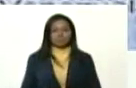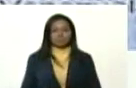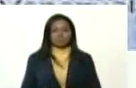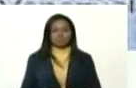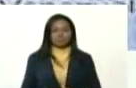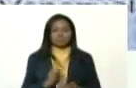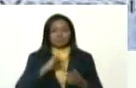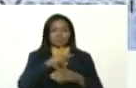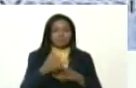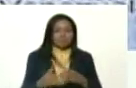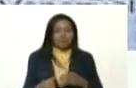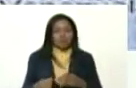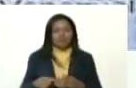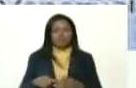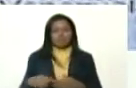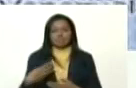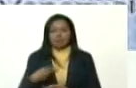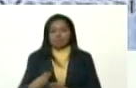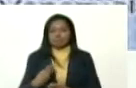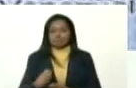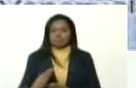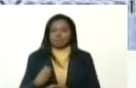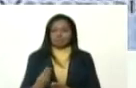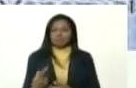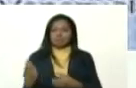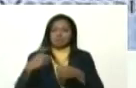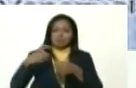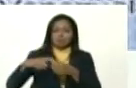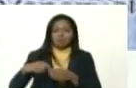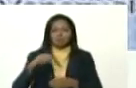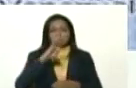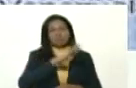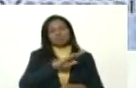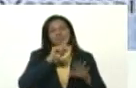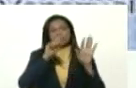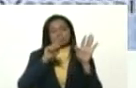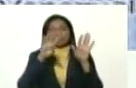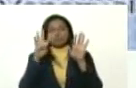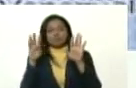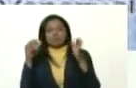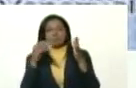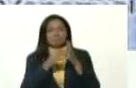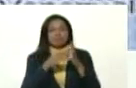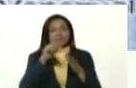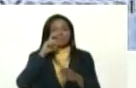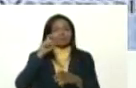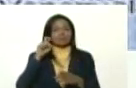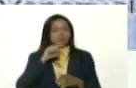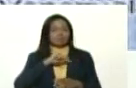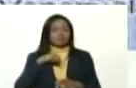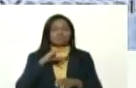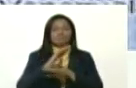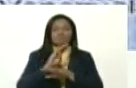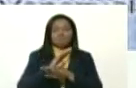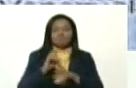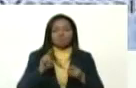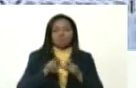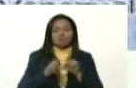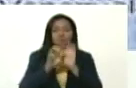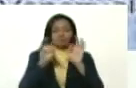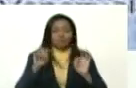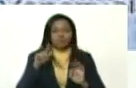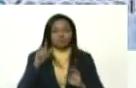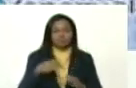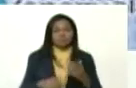el plan de lactancia materna. Mira, si usted suma 469 mil embarazadas que estamos protegiendo con el carnet de la patria,